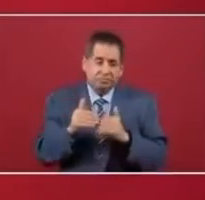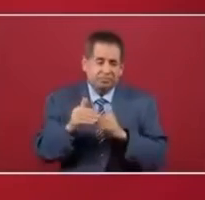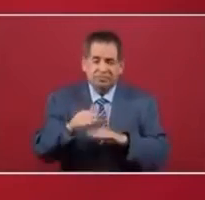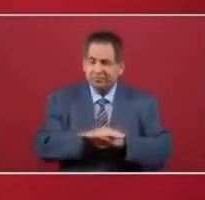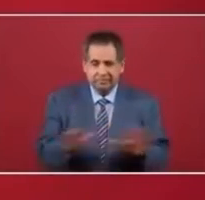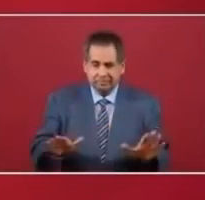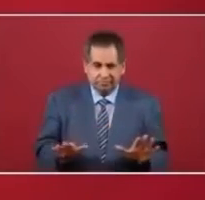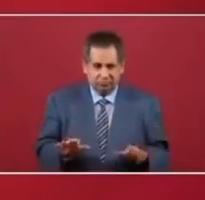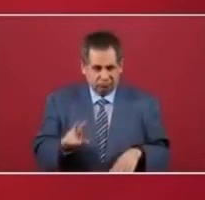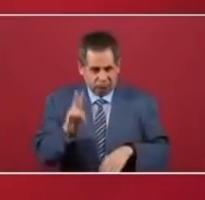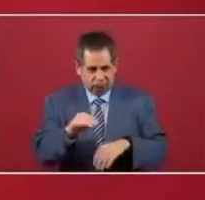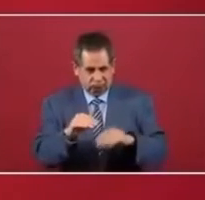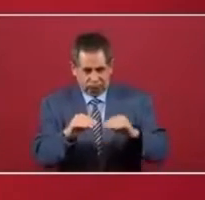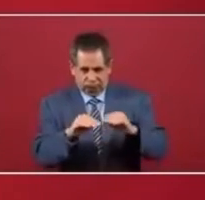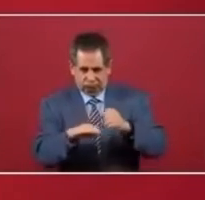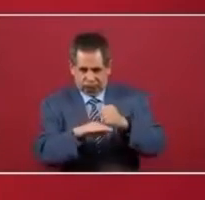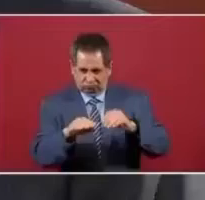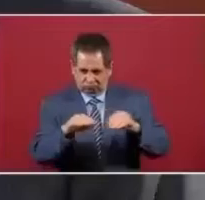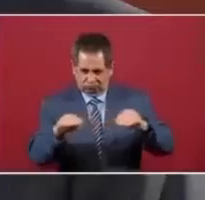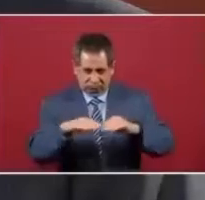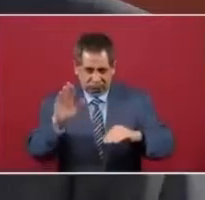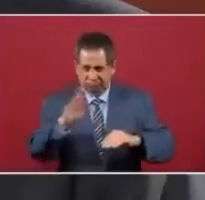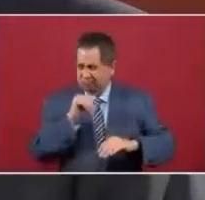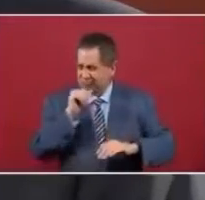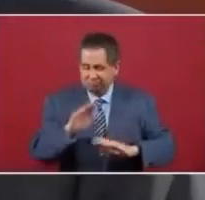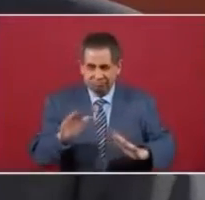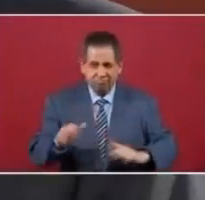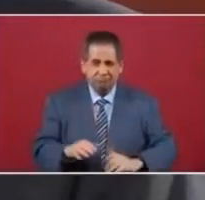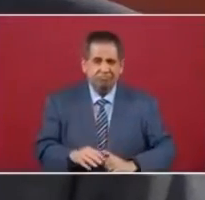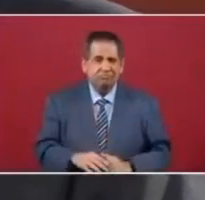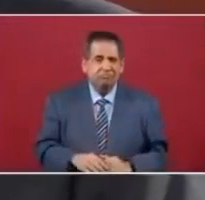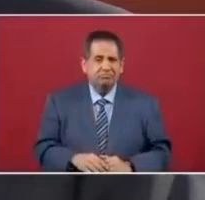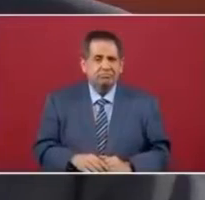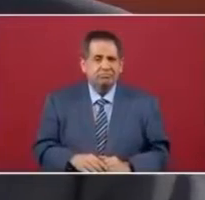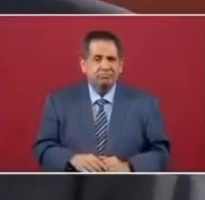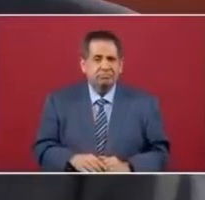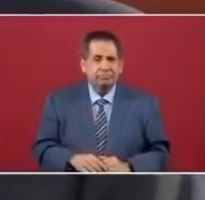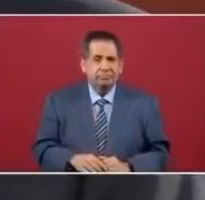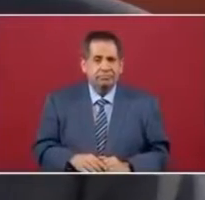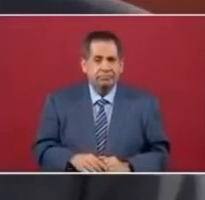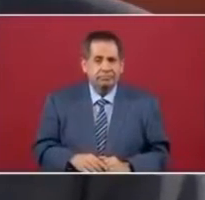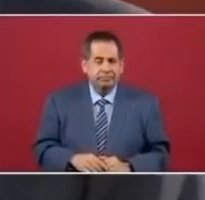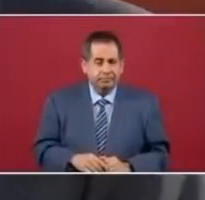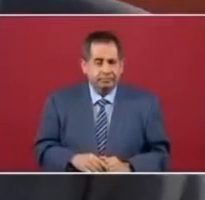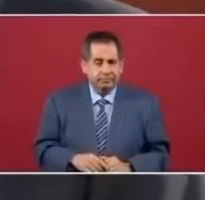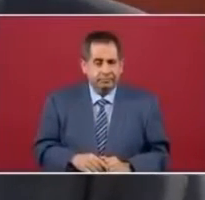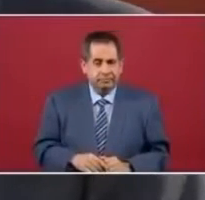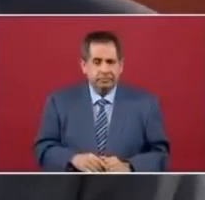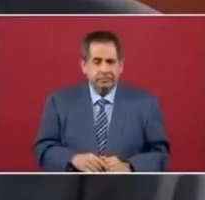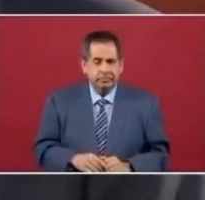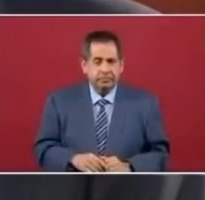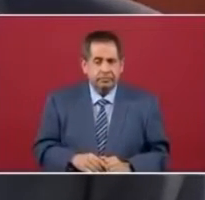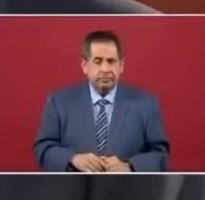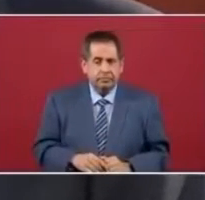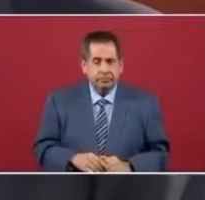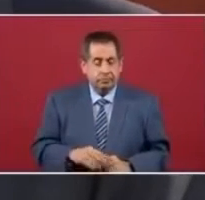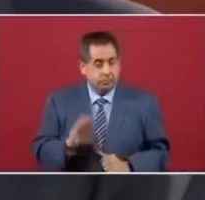nuestro país frente a lo que está ocurriendo en este país. Se protegió